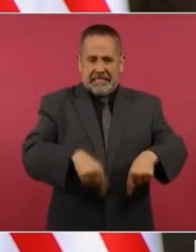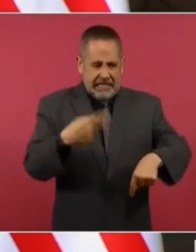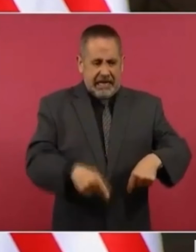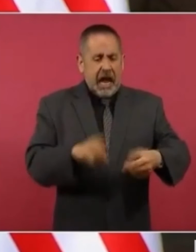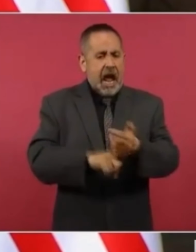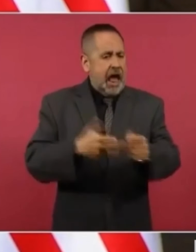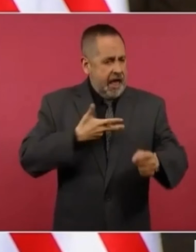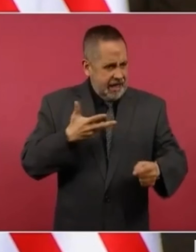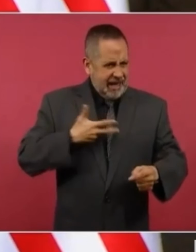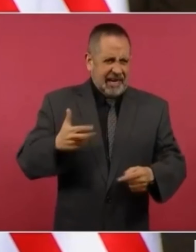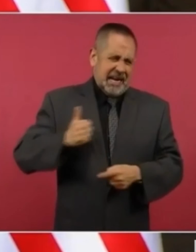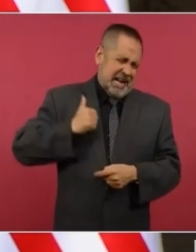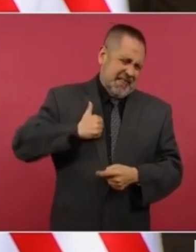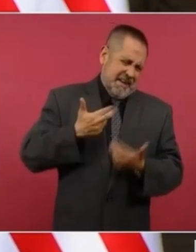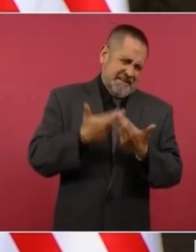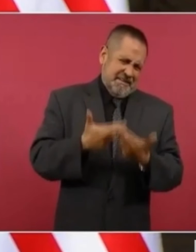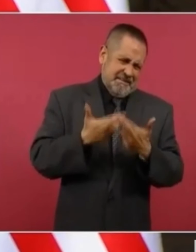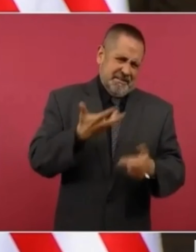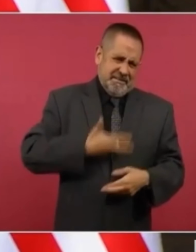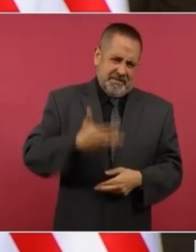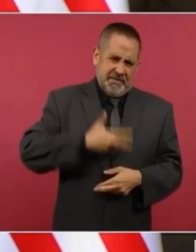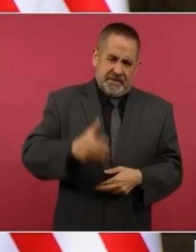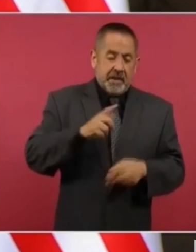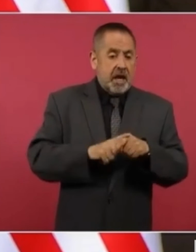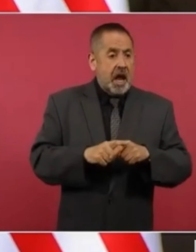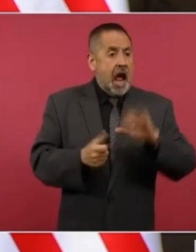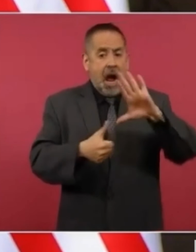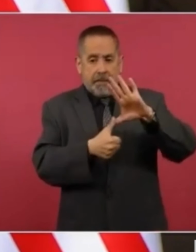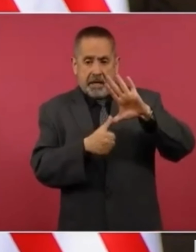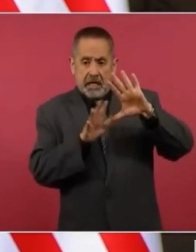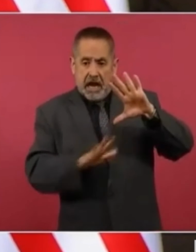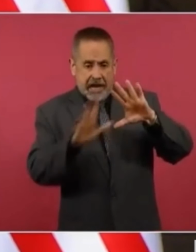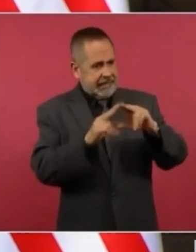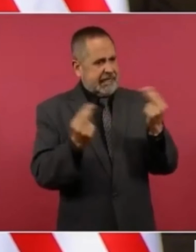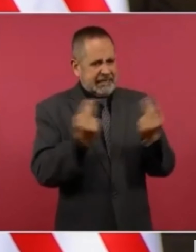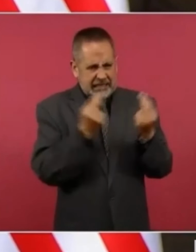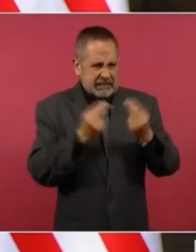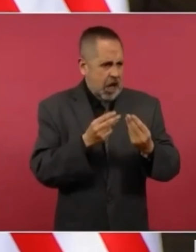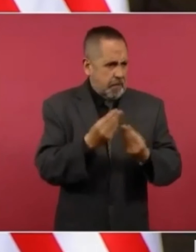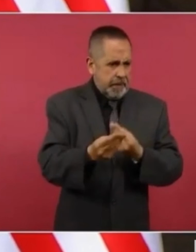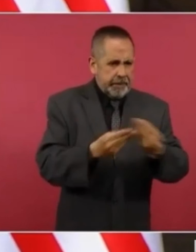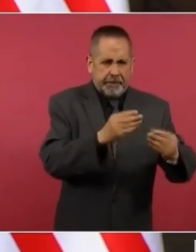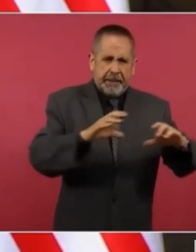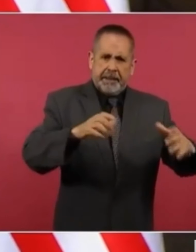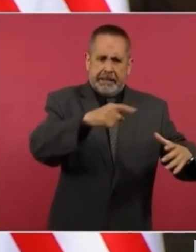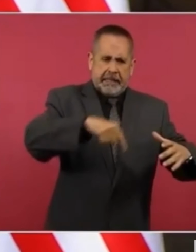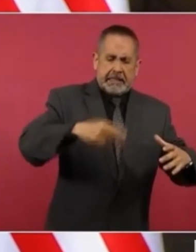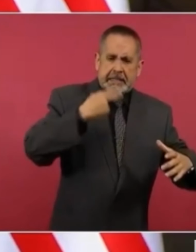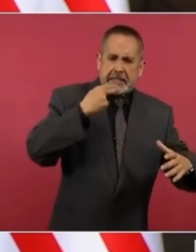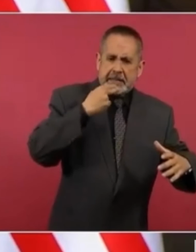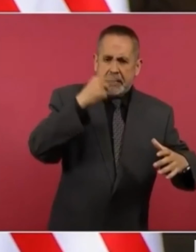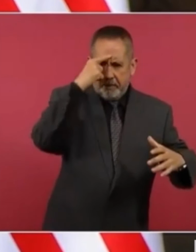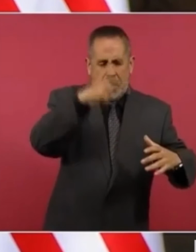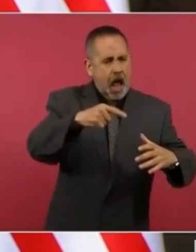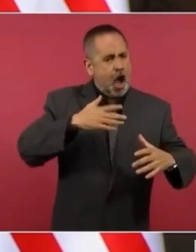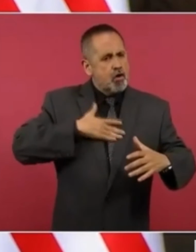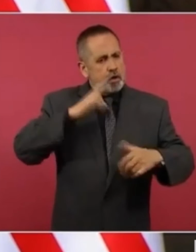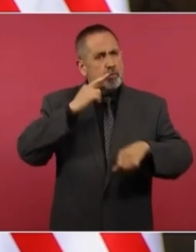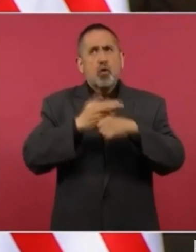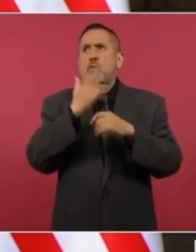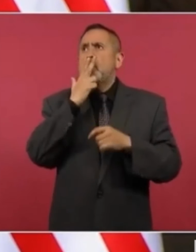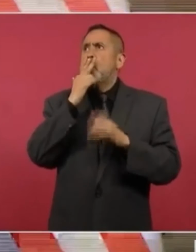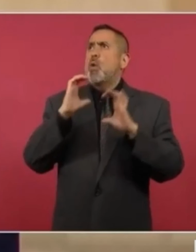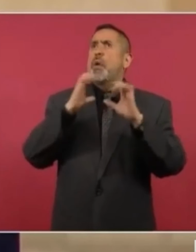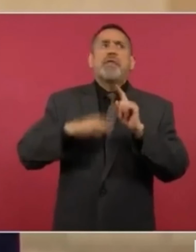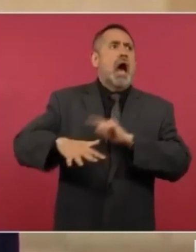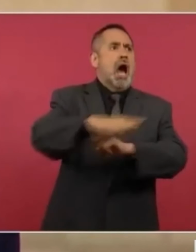Canadá tiene y que el mundo de América del Norte necesita de una manera que sea responsable con el medio ambiente y